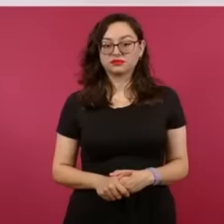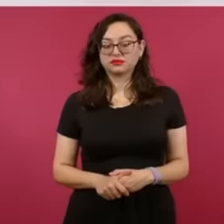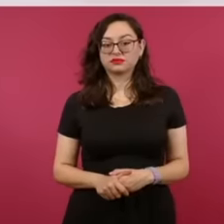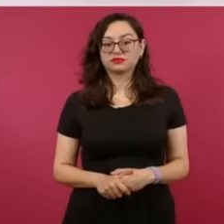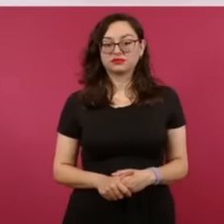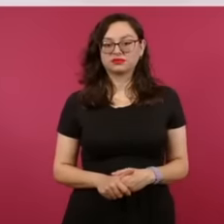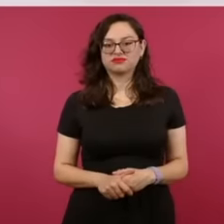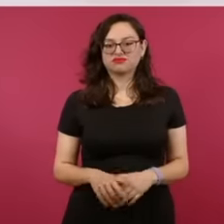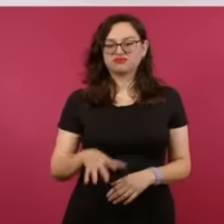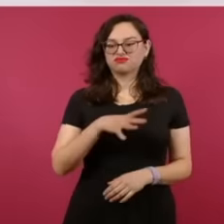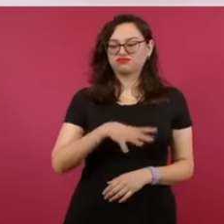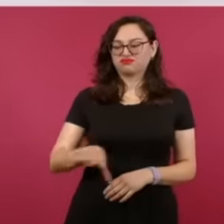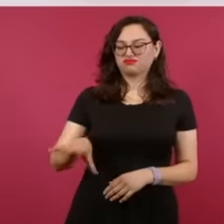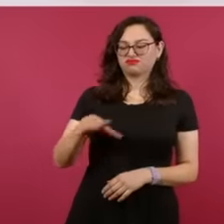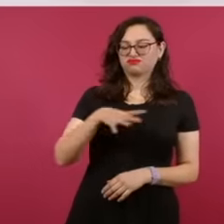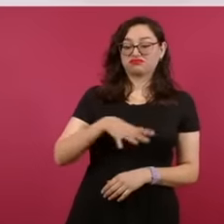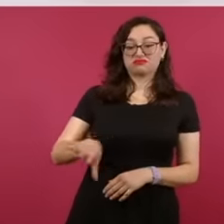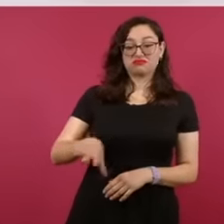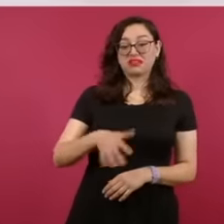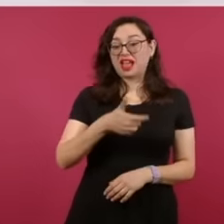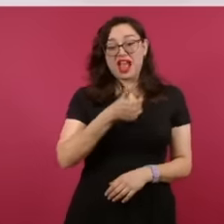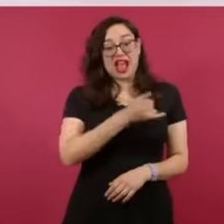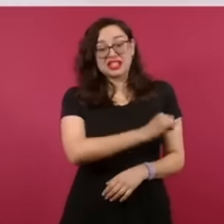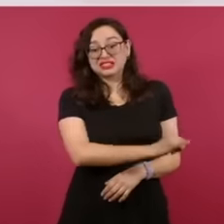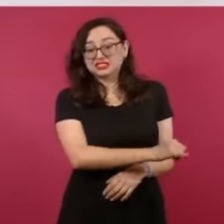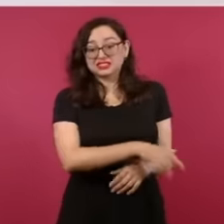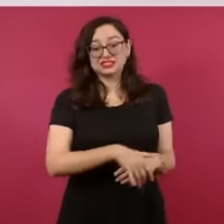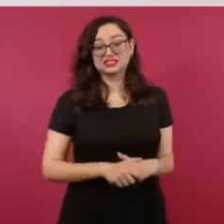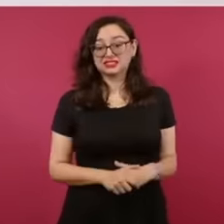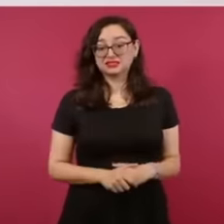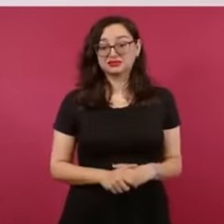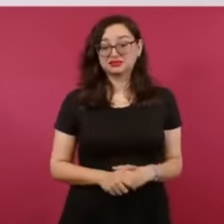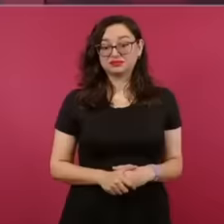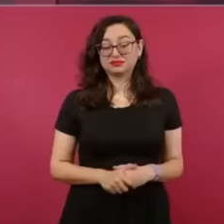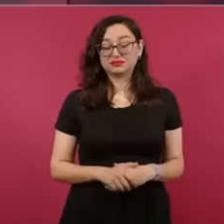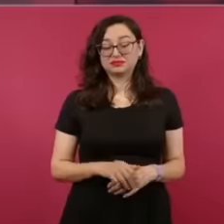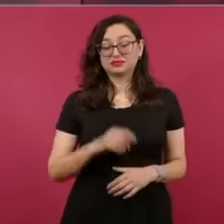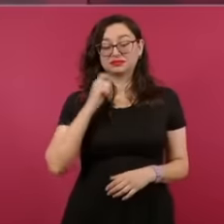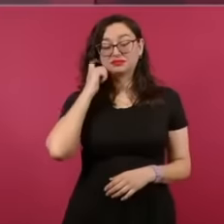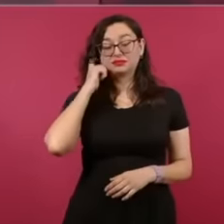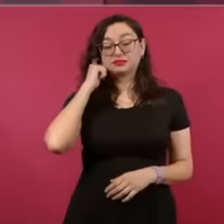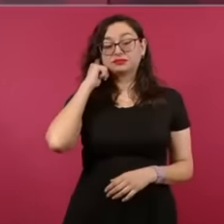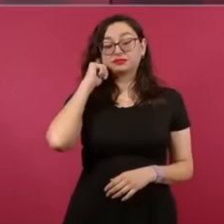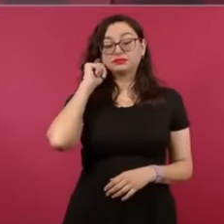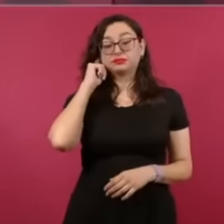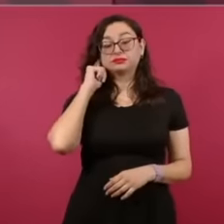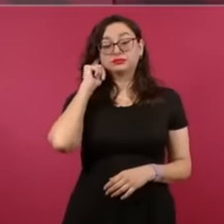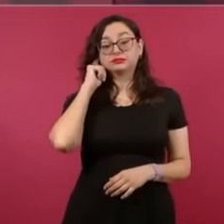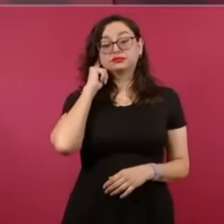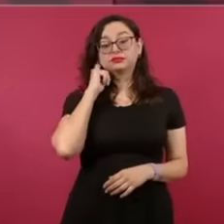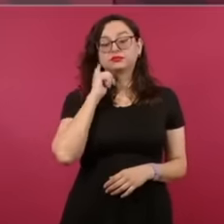un profundo desprecio al pueblo. Entonces, eso es lo que